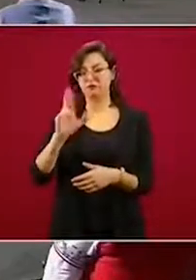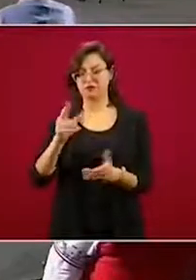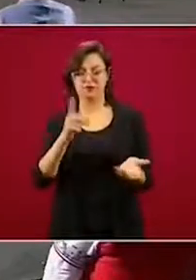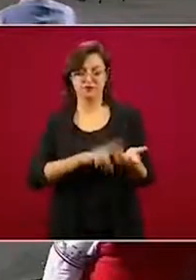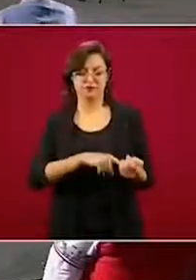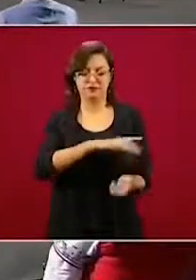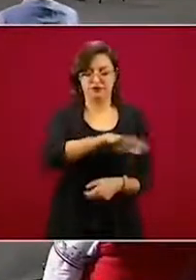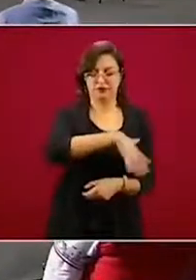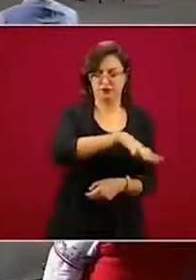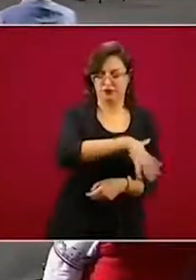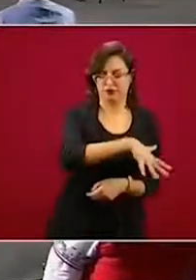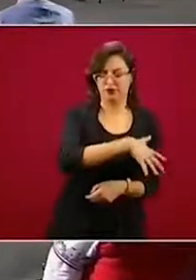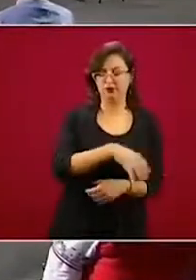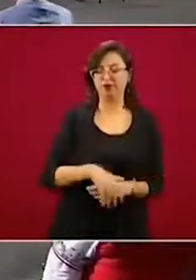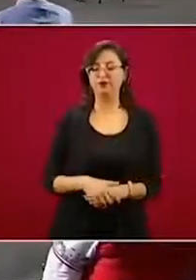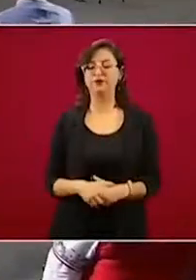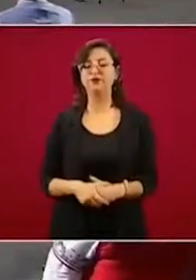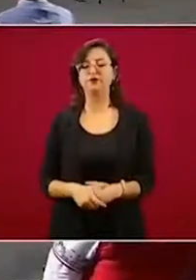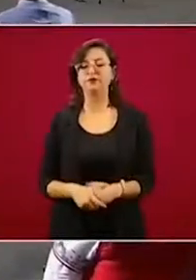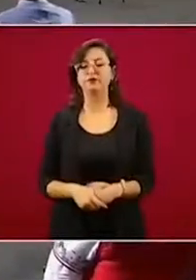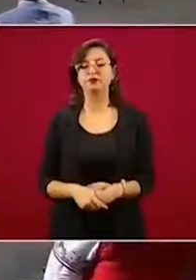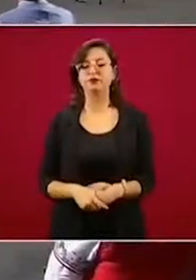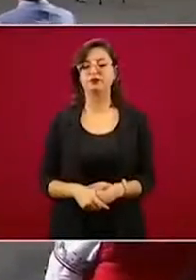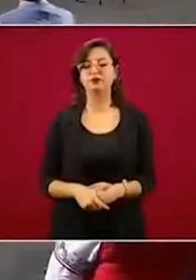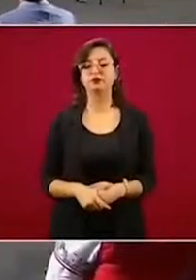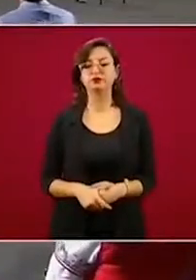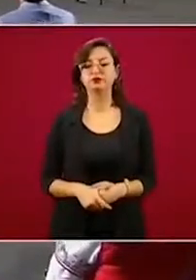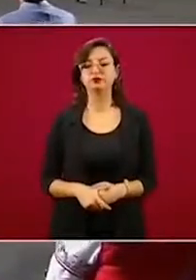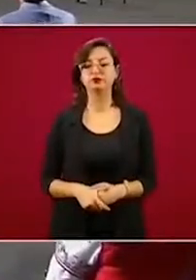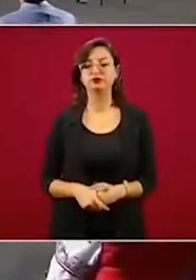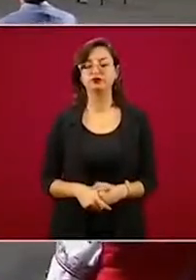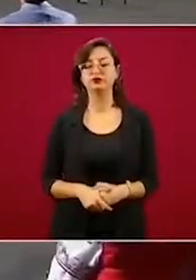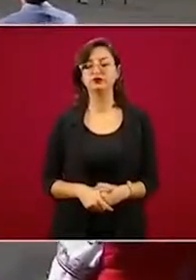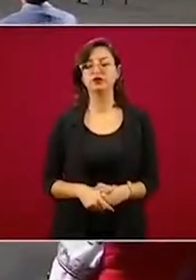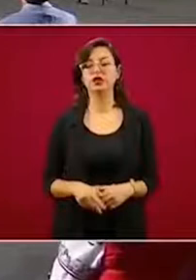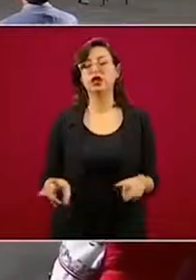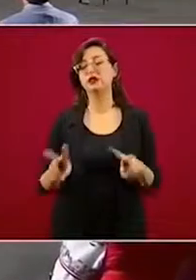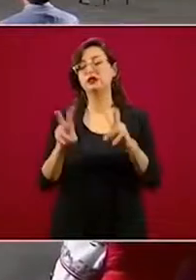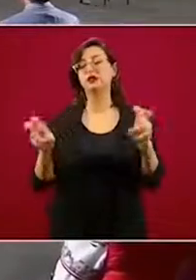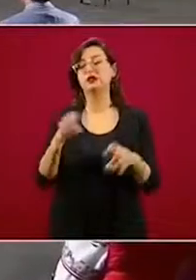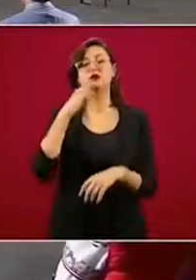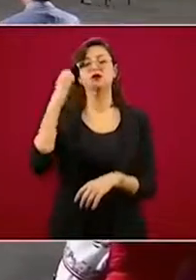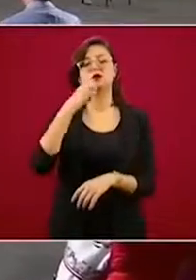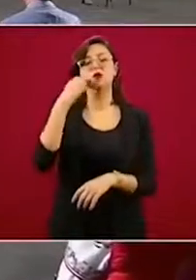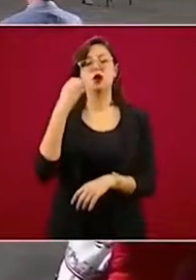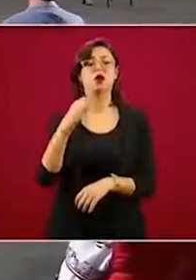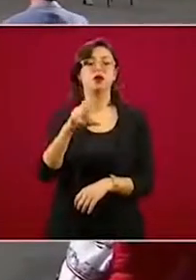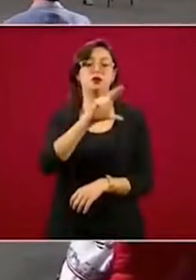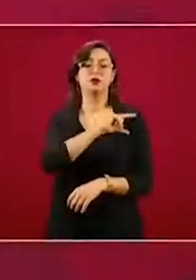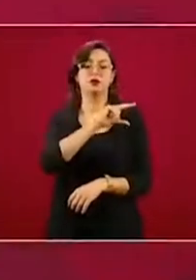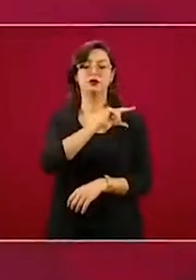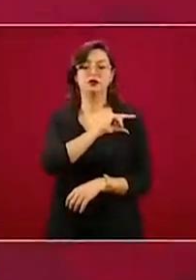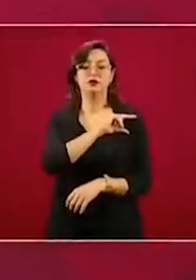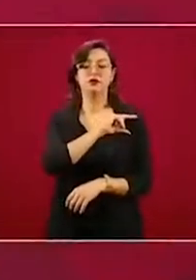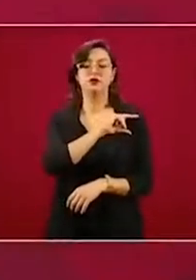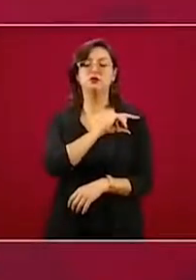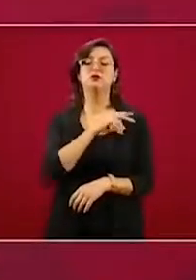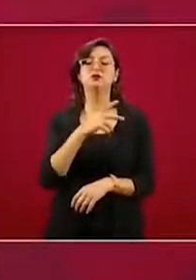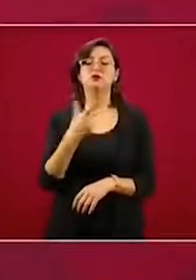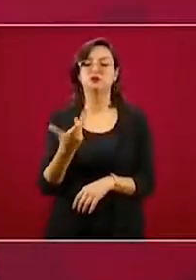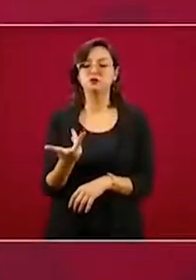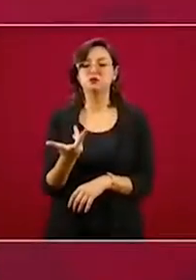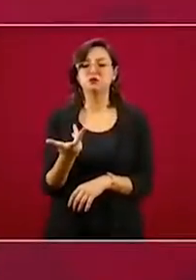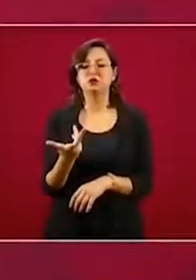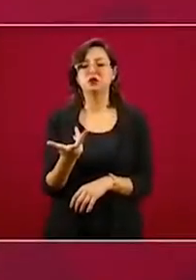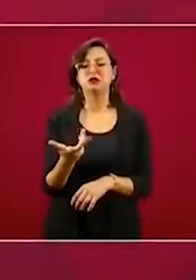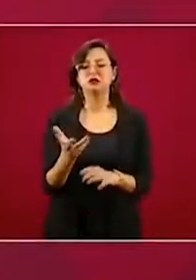En el caso de los colegios particulares, los colegios privados, las quejas que recibimos ya hace